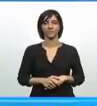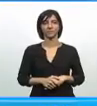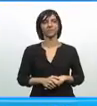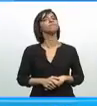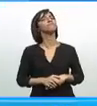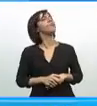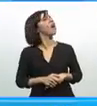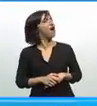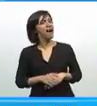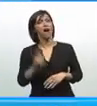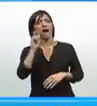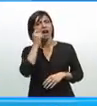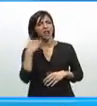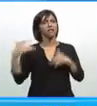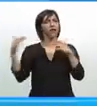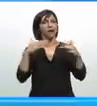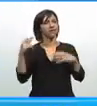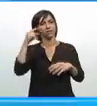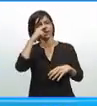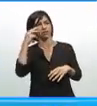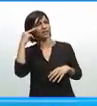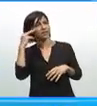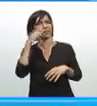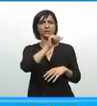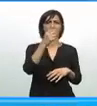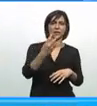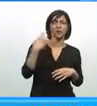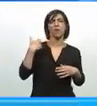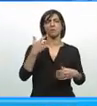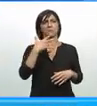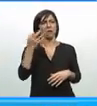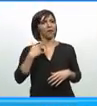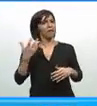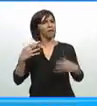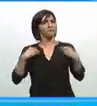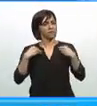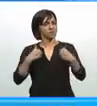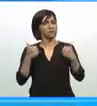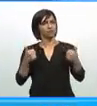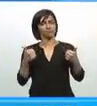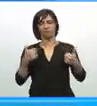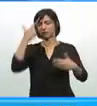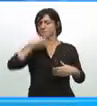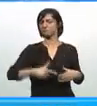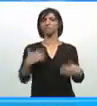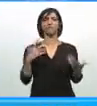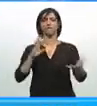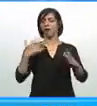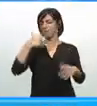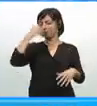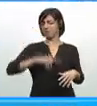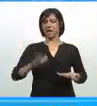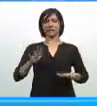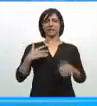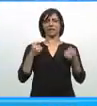Partido 79 a 64, un honor poder ser la cábala de este gran